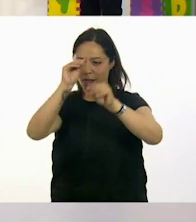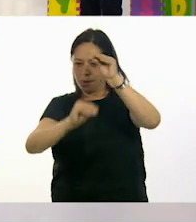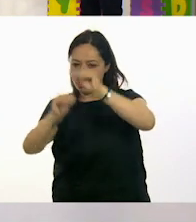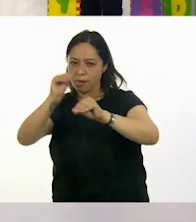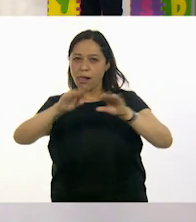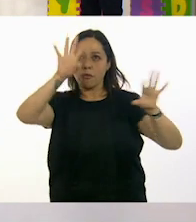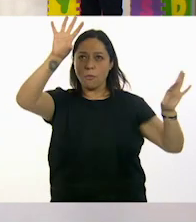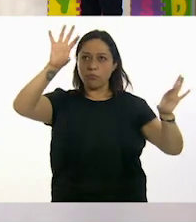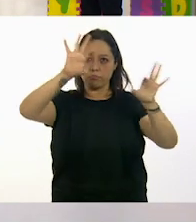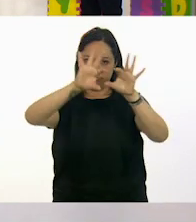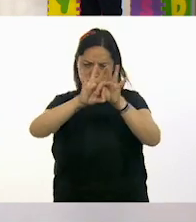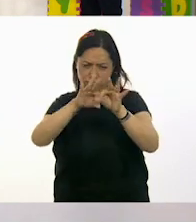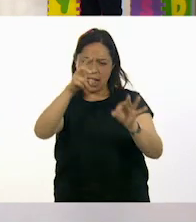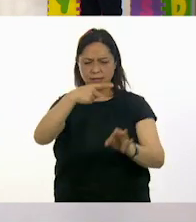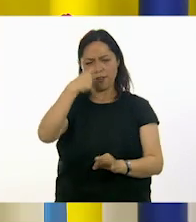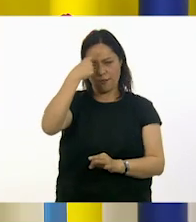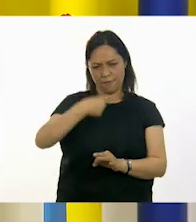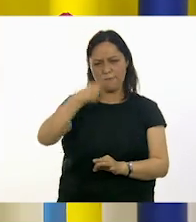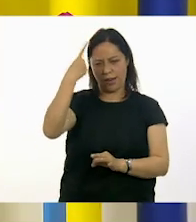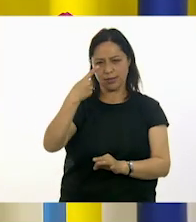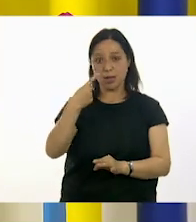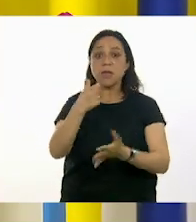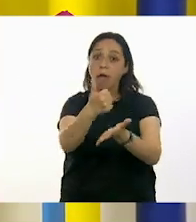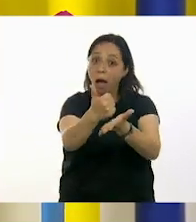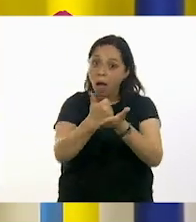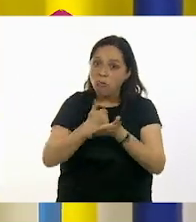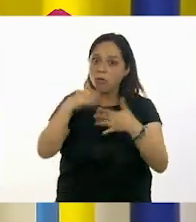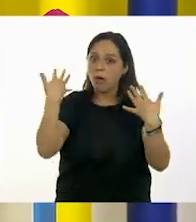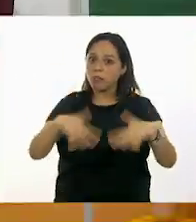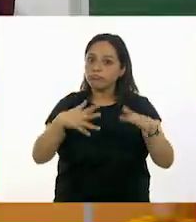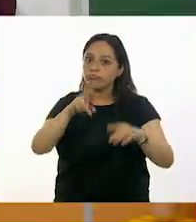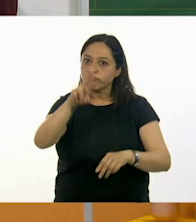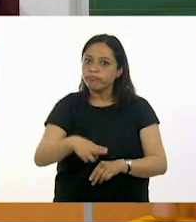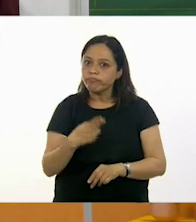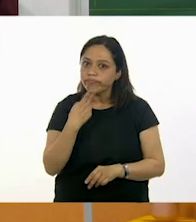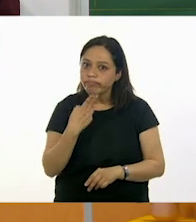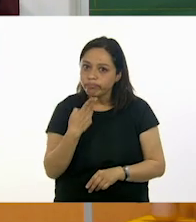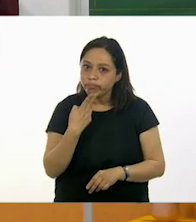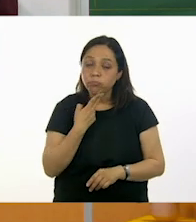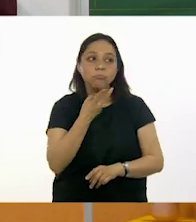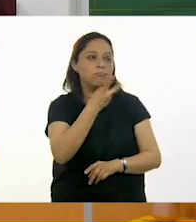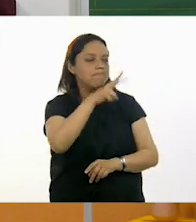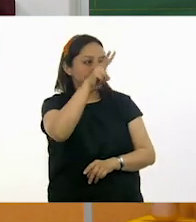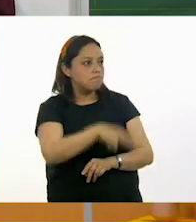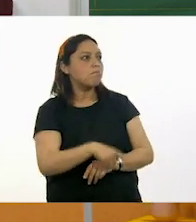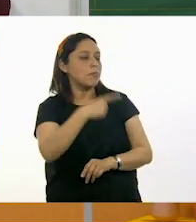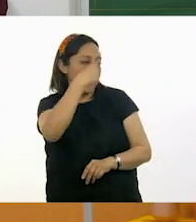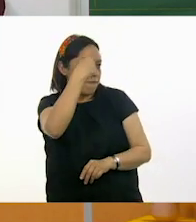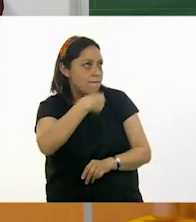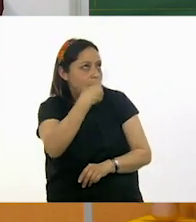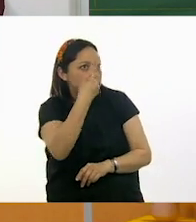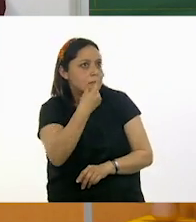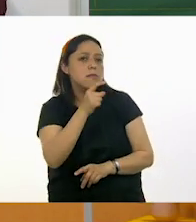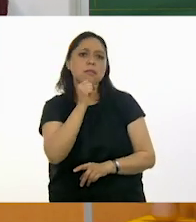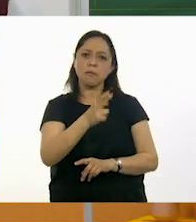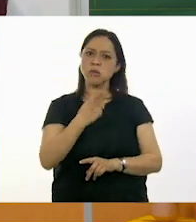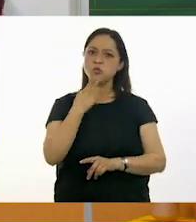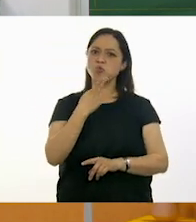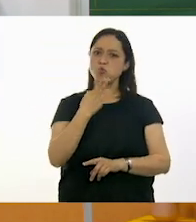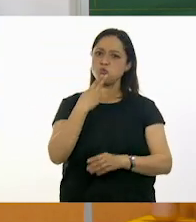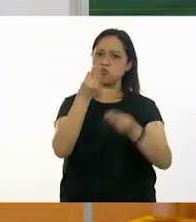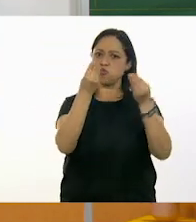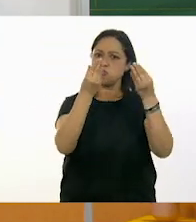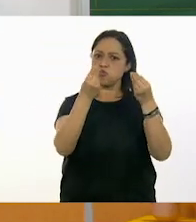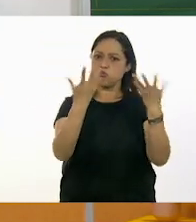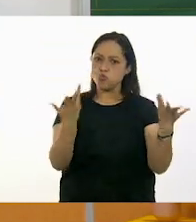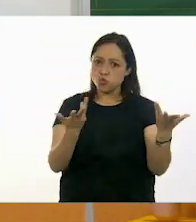algo muy sencillo y ya vieron lo práctico que es hacerlas. Así como dices, son muy sencillas y prácticas. Estas tablas,